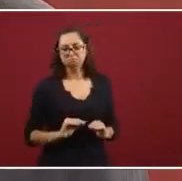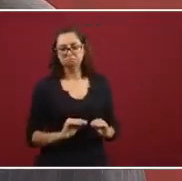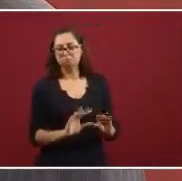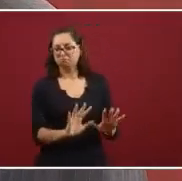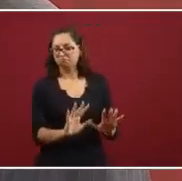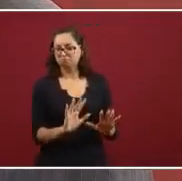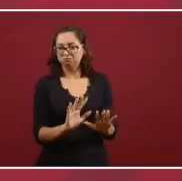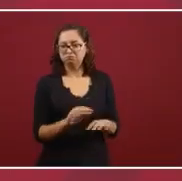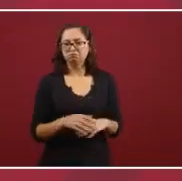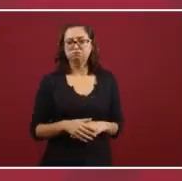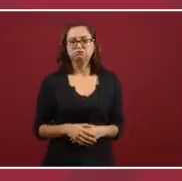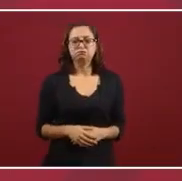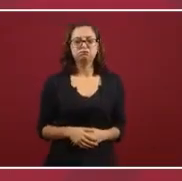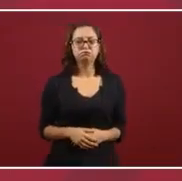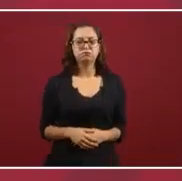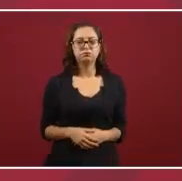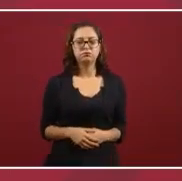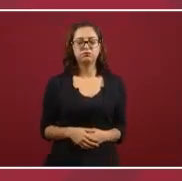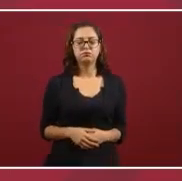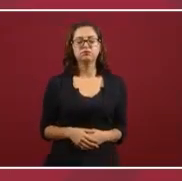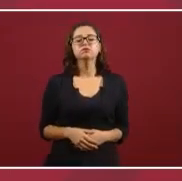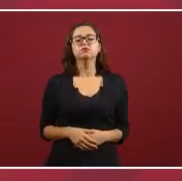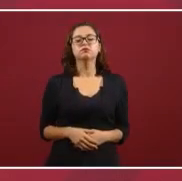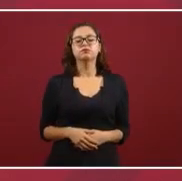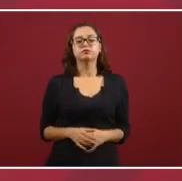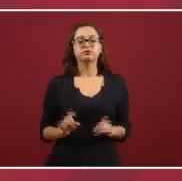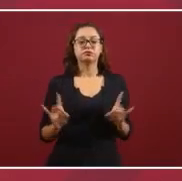Y en una ocasión,